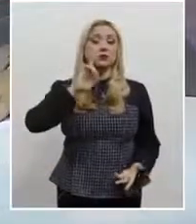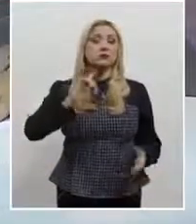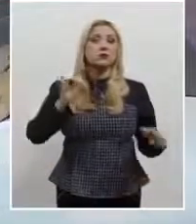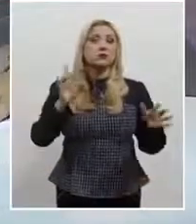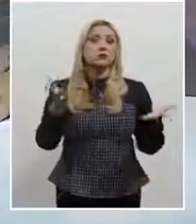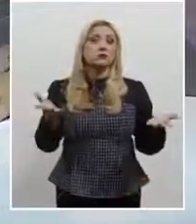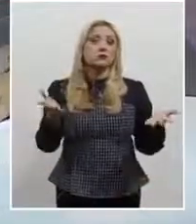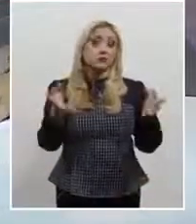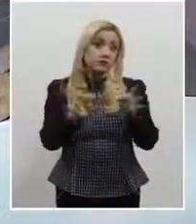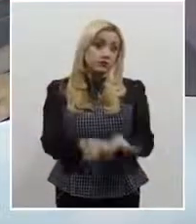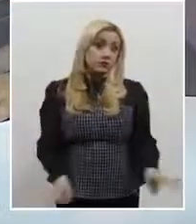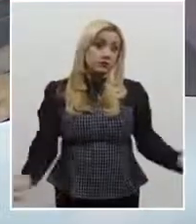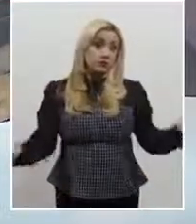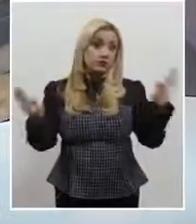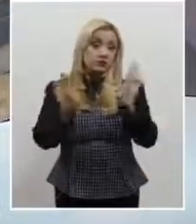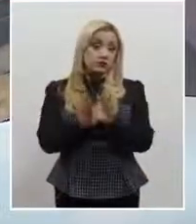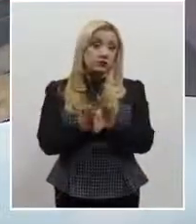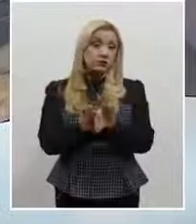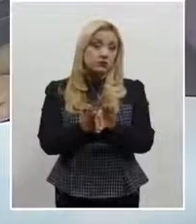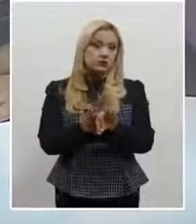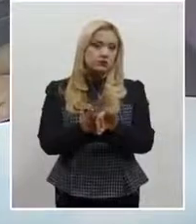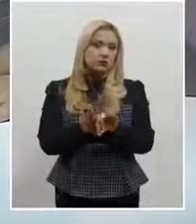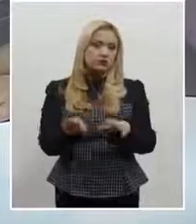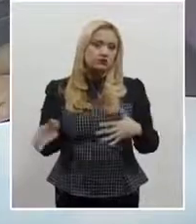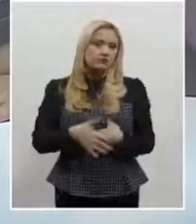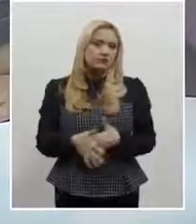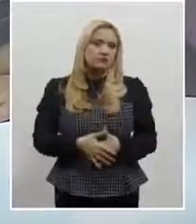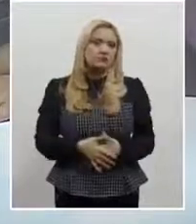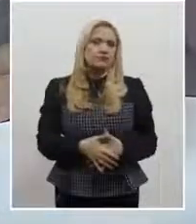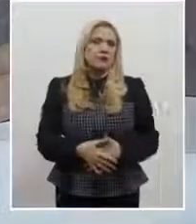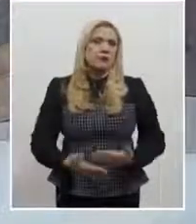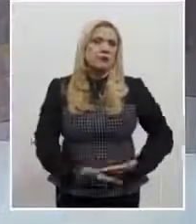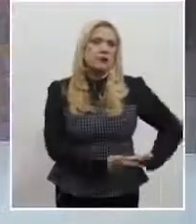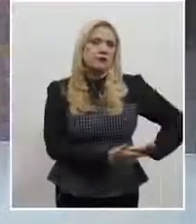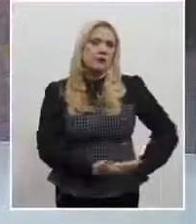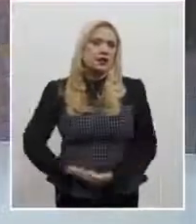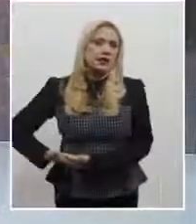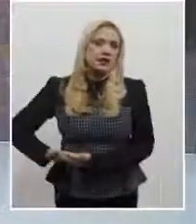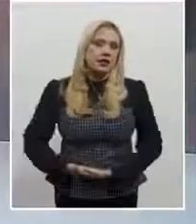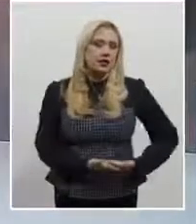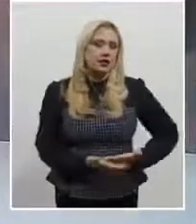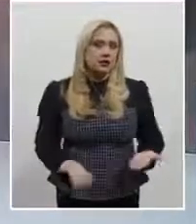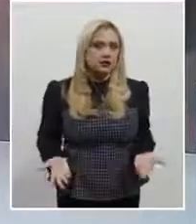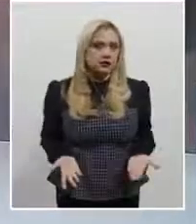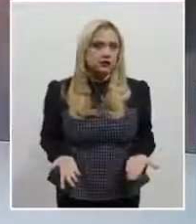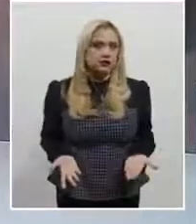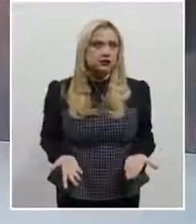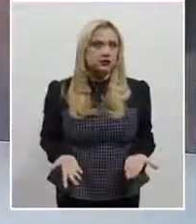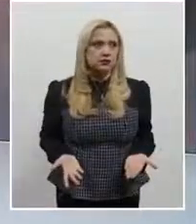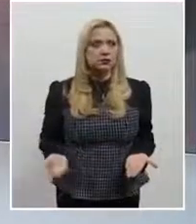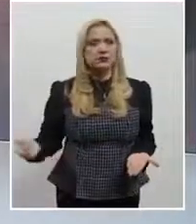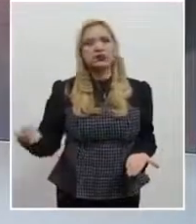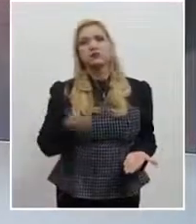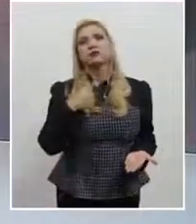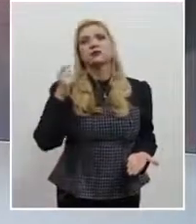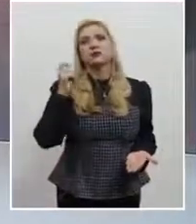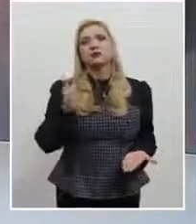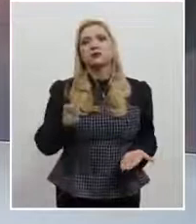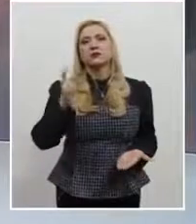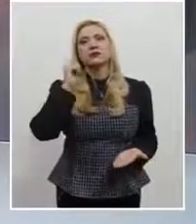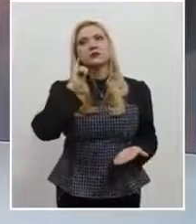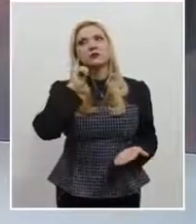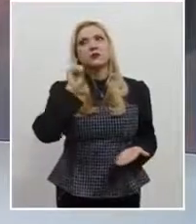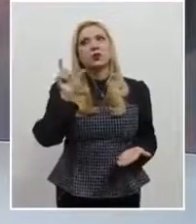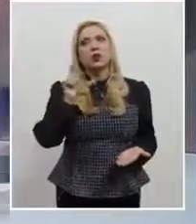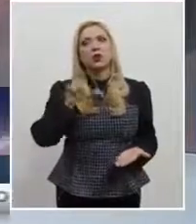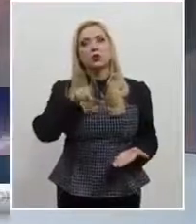cuestión primordial para el tema de la concepción partiendo entonces del hecho de que la fertilidad disminuye con el paso